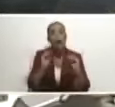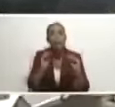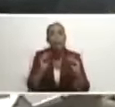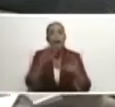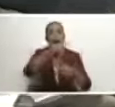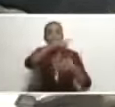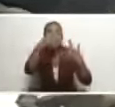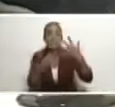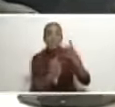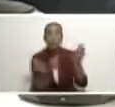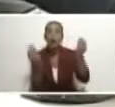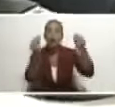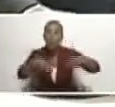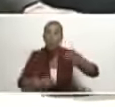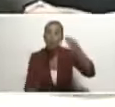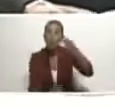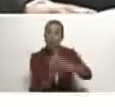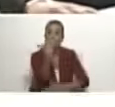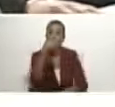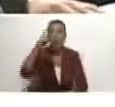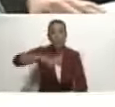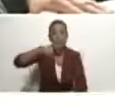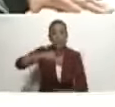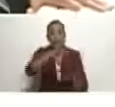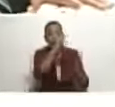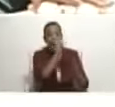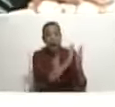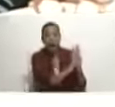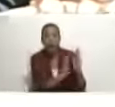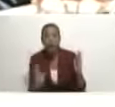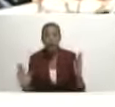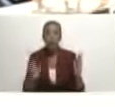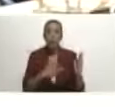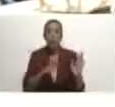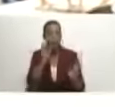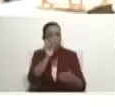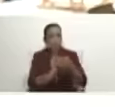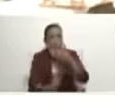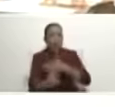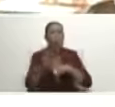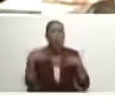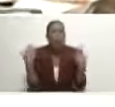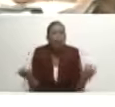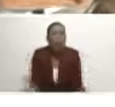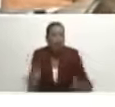Los cinco consensos que surgieron a lo largo de estos años, pero que pudimos